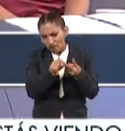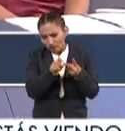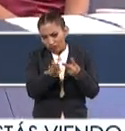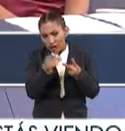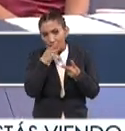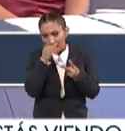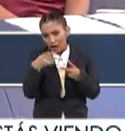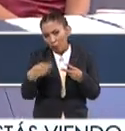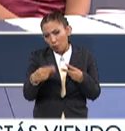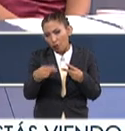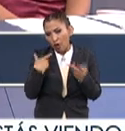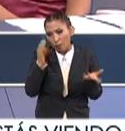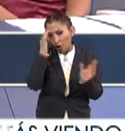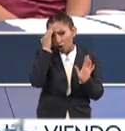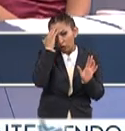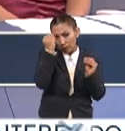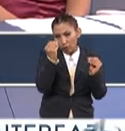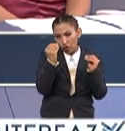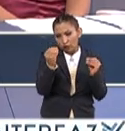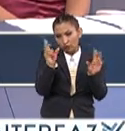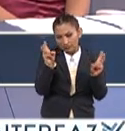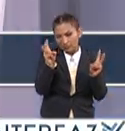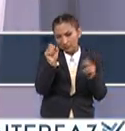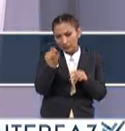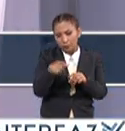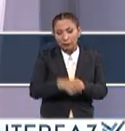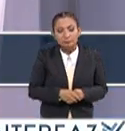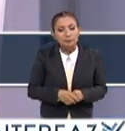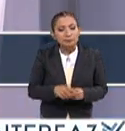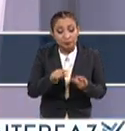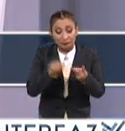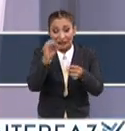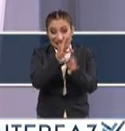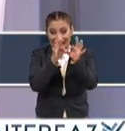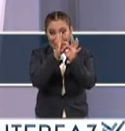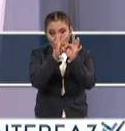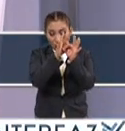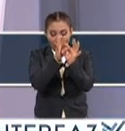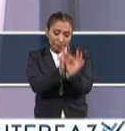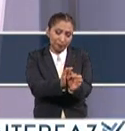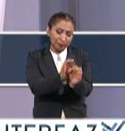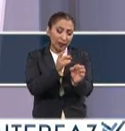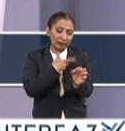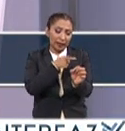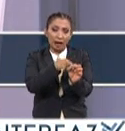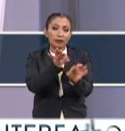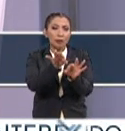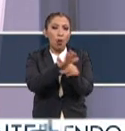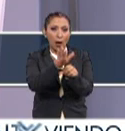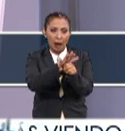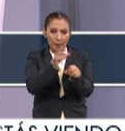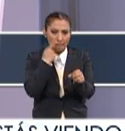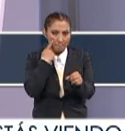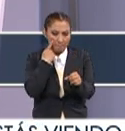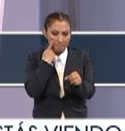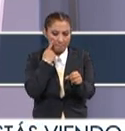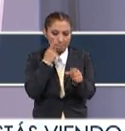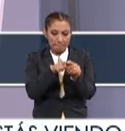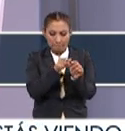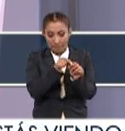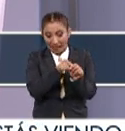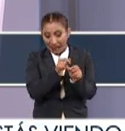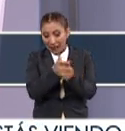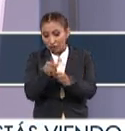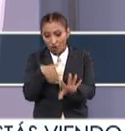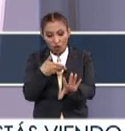Lo menciono porque se conoce bastante acerca de esto. Y estas células tienen varias funciones. Por un